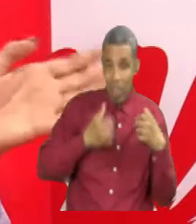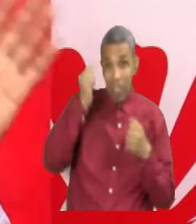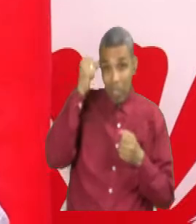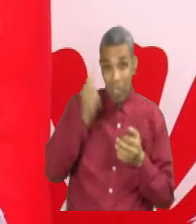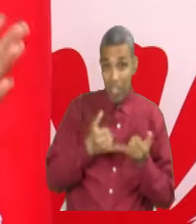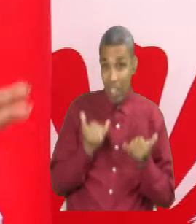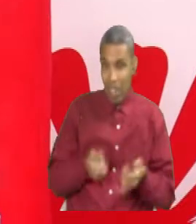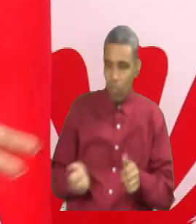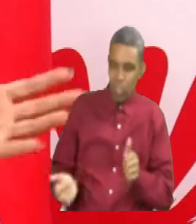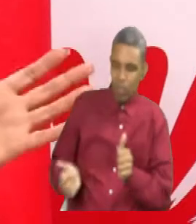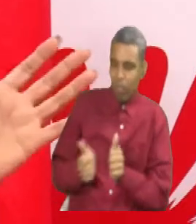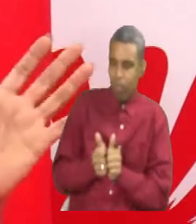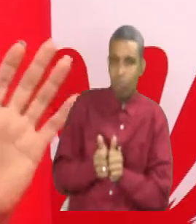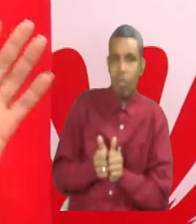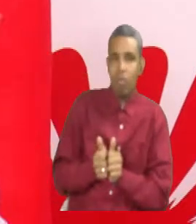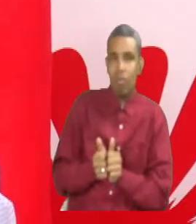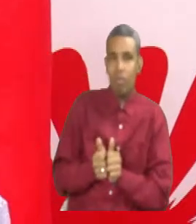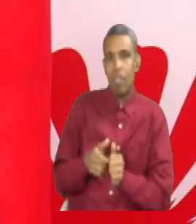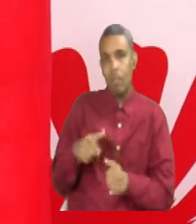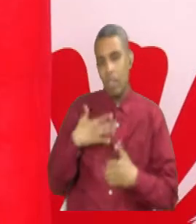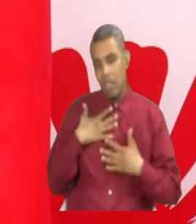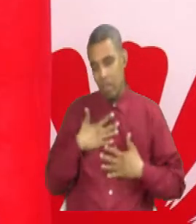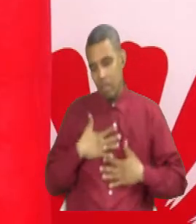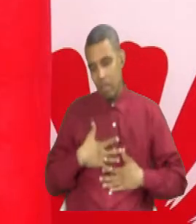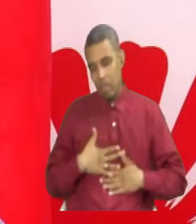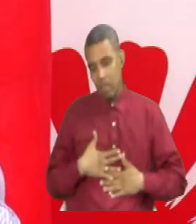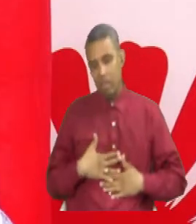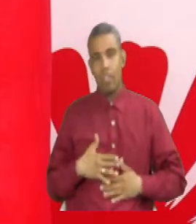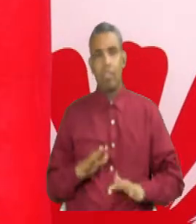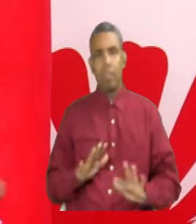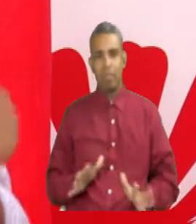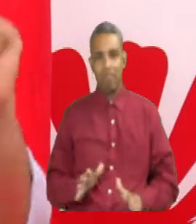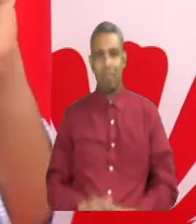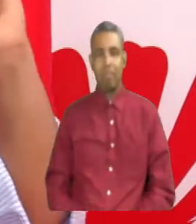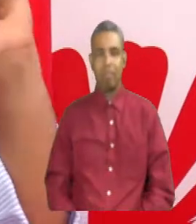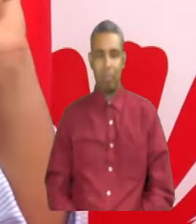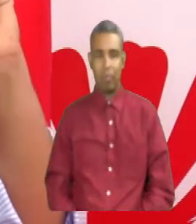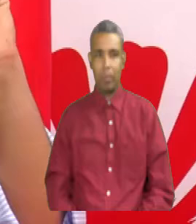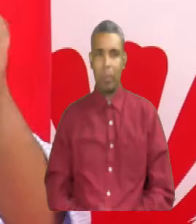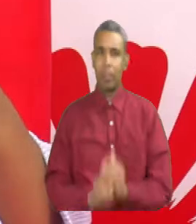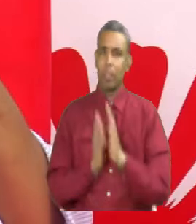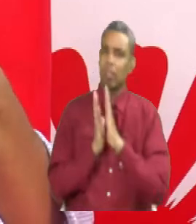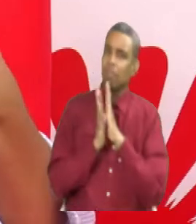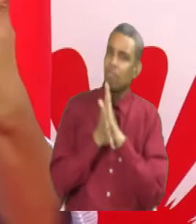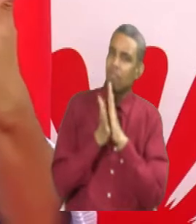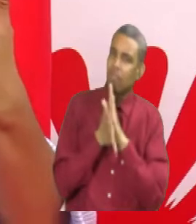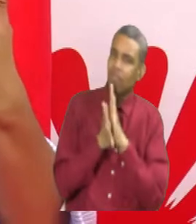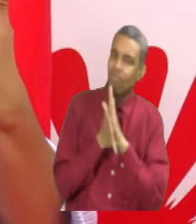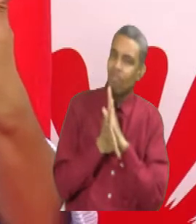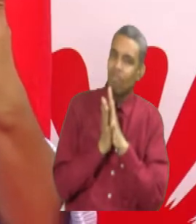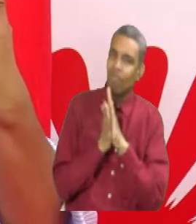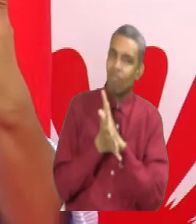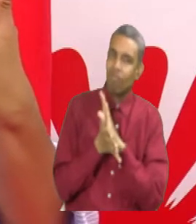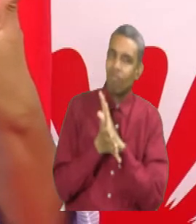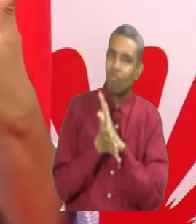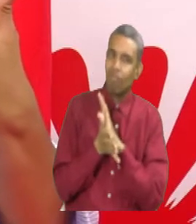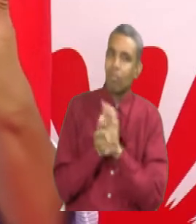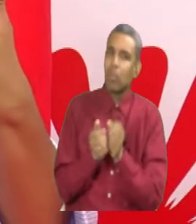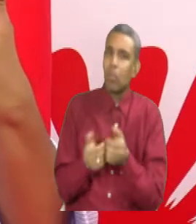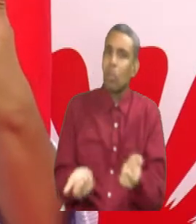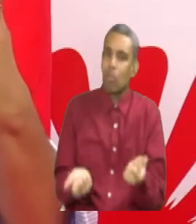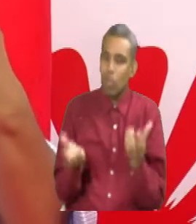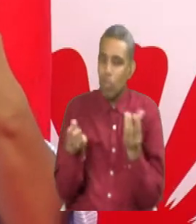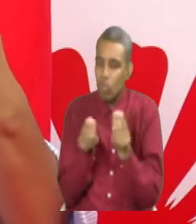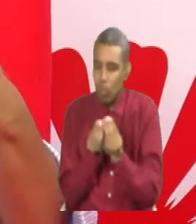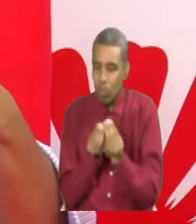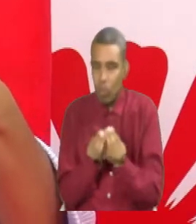estoy aquí como en un espacio más relajado, un poquito más para poderles contar con más calma precisamente cómo nace esta agrupación